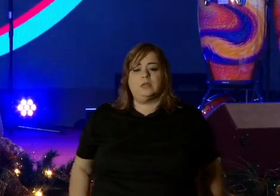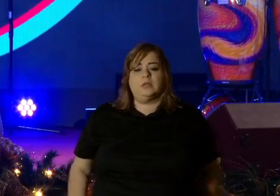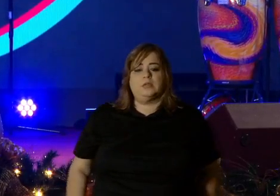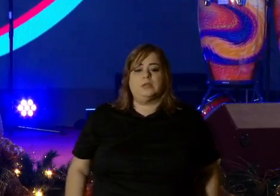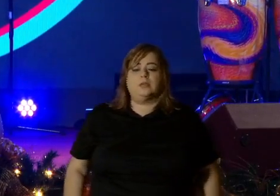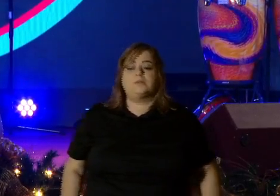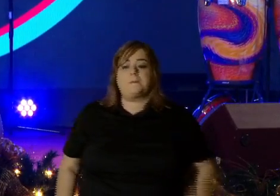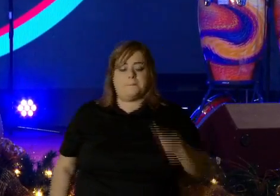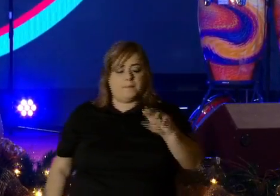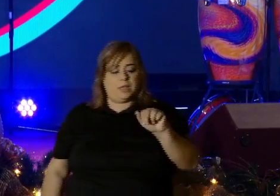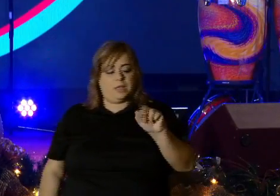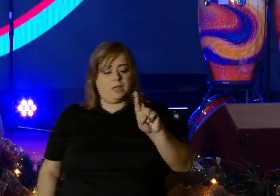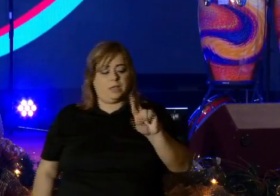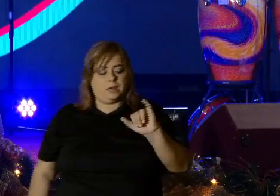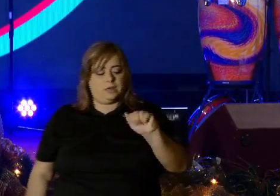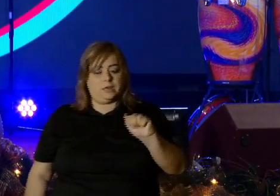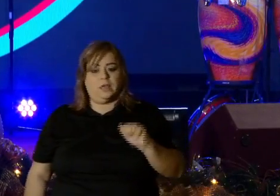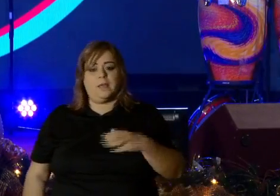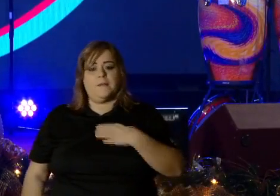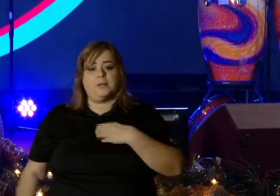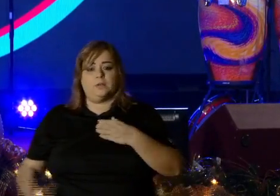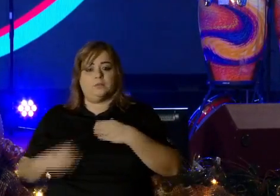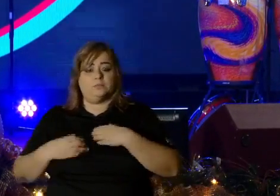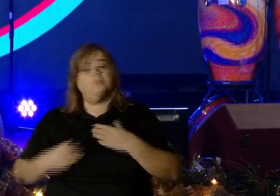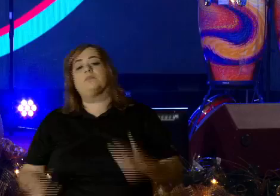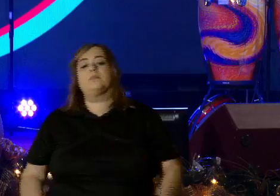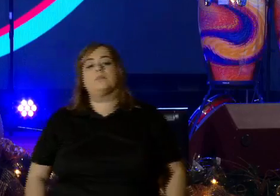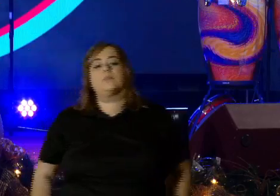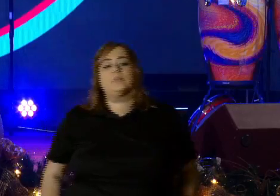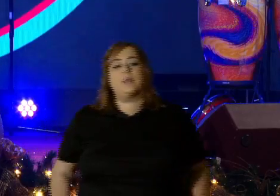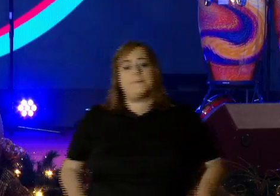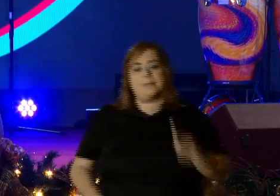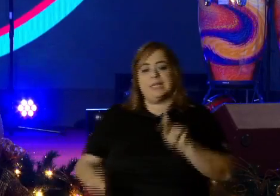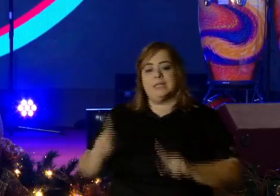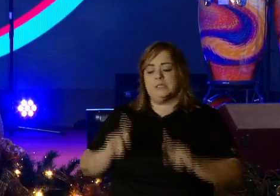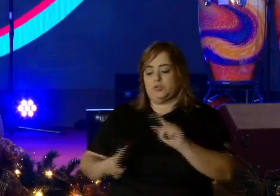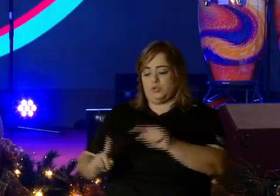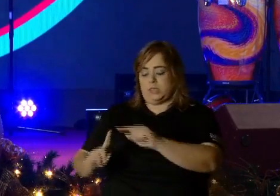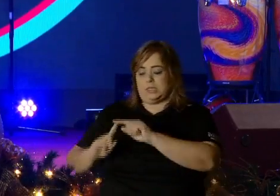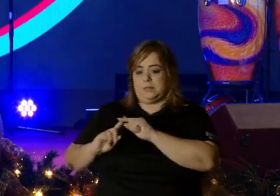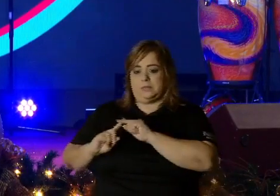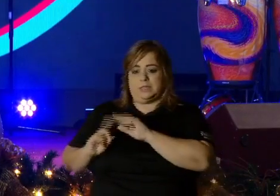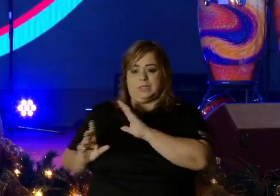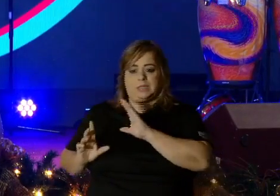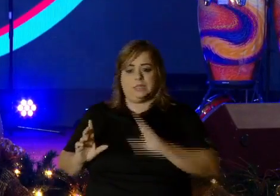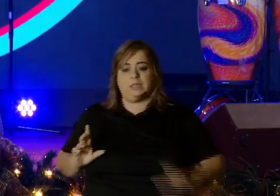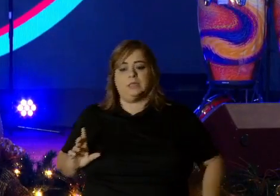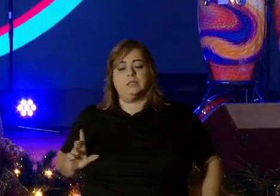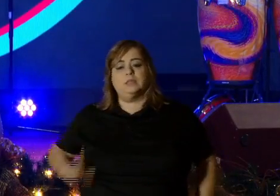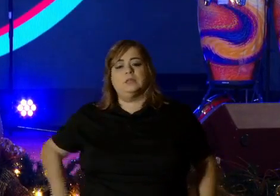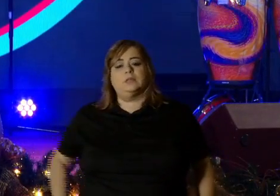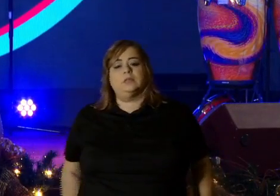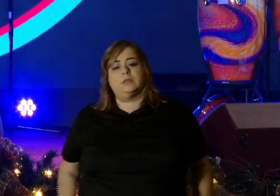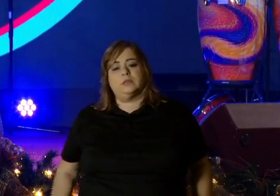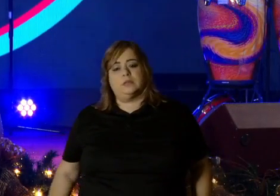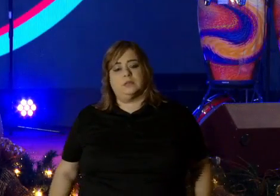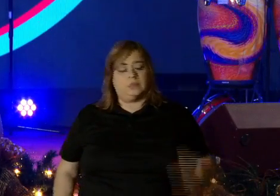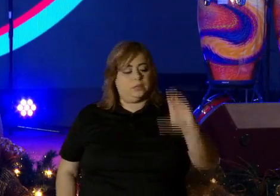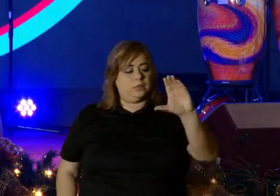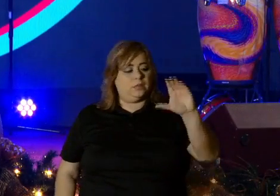un milagro. Claro que sí, se reconcilian. Zoila Robles, Edith Rodríguez, Ángel Marrero de Corozal,